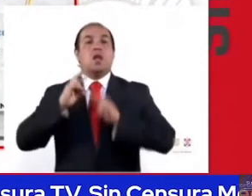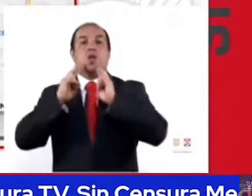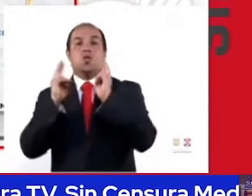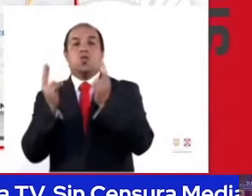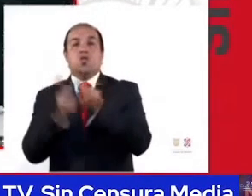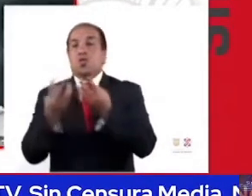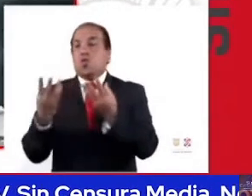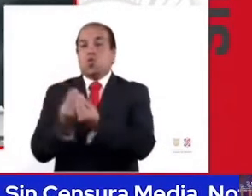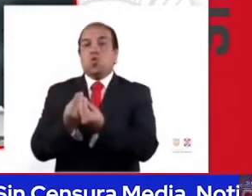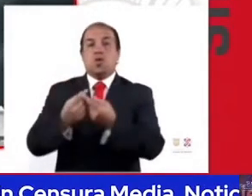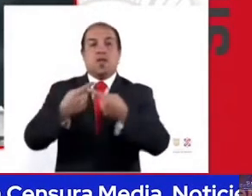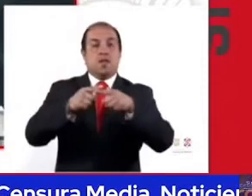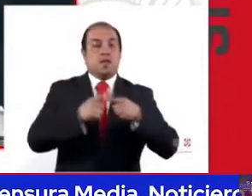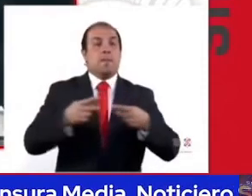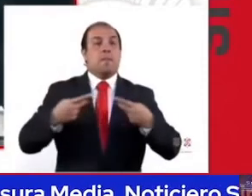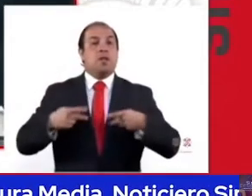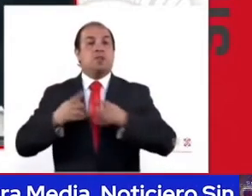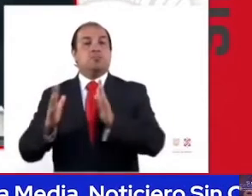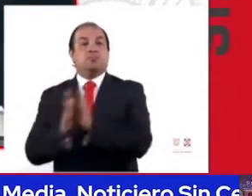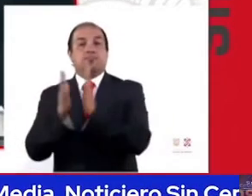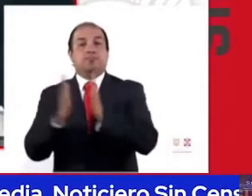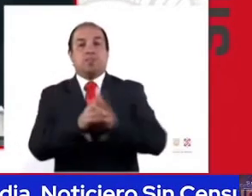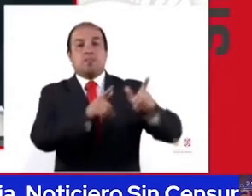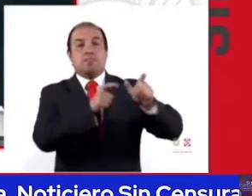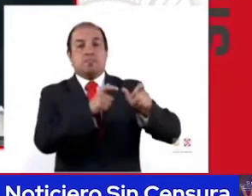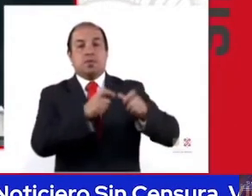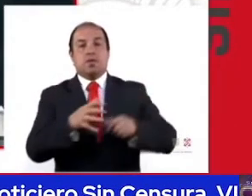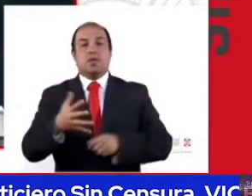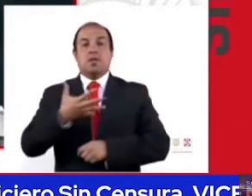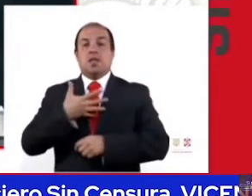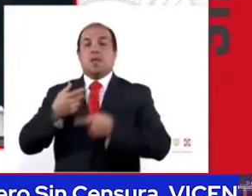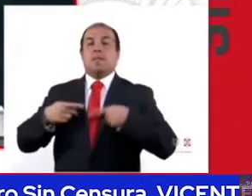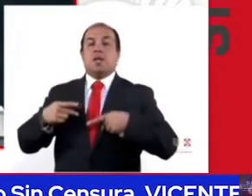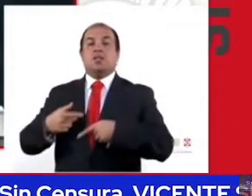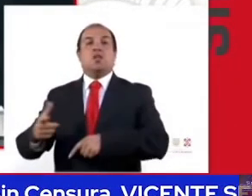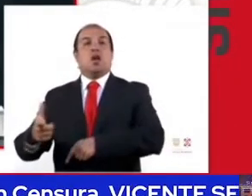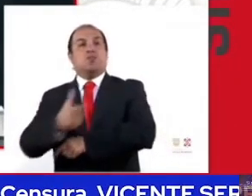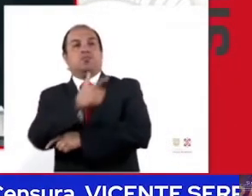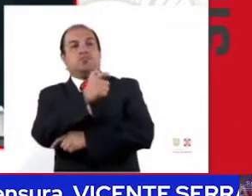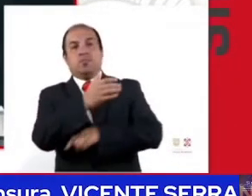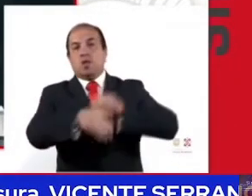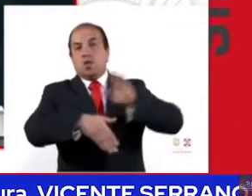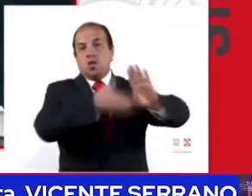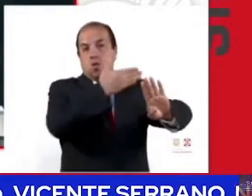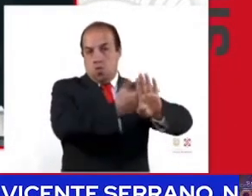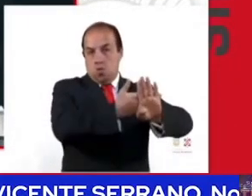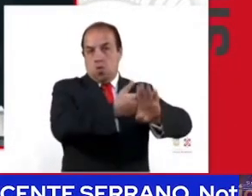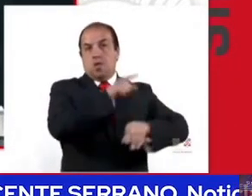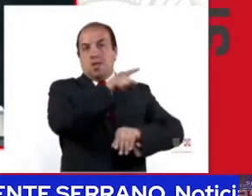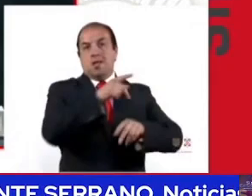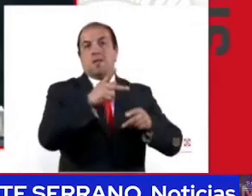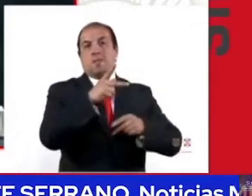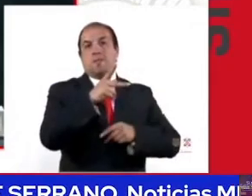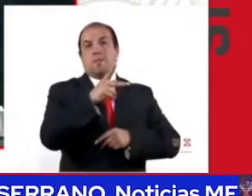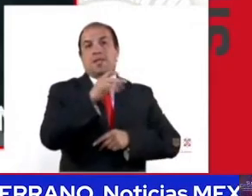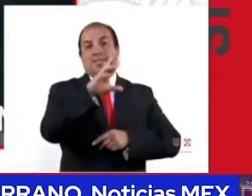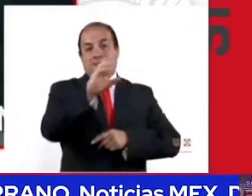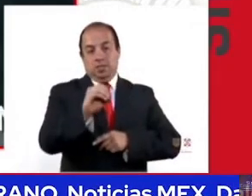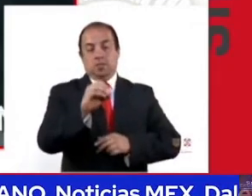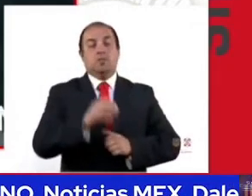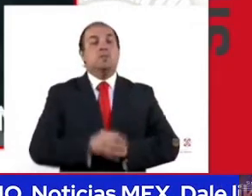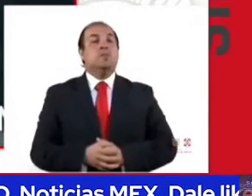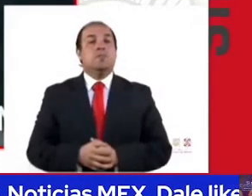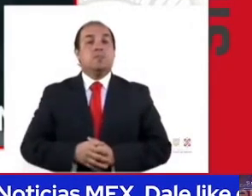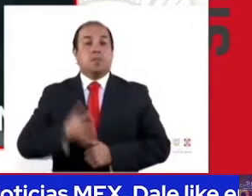los otros participantes del ataque, entre ellos la persona que efectúa los disparos en contra del periodista. De acuerdo a las